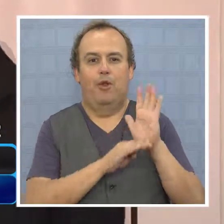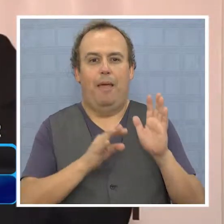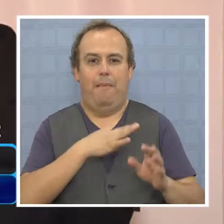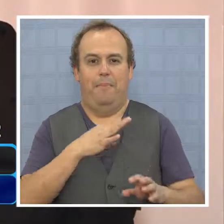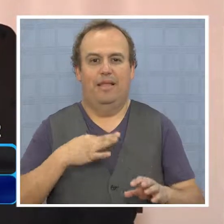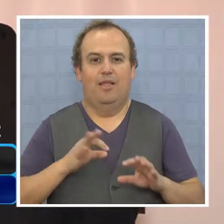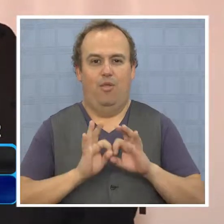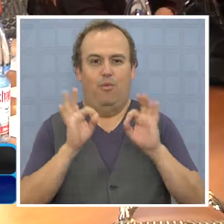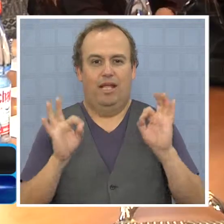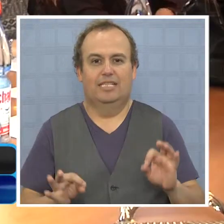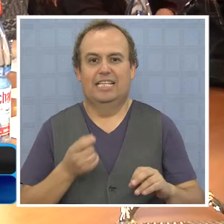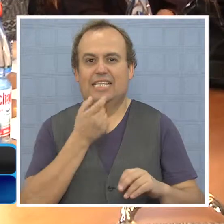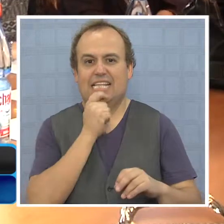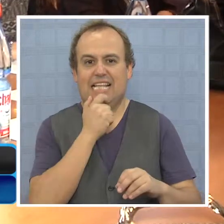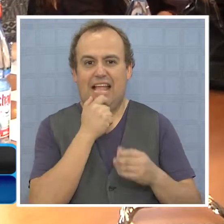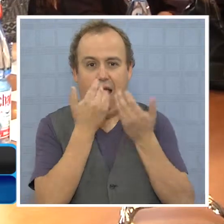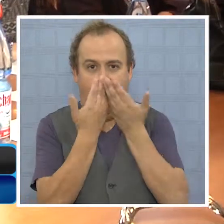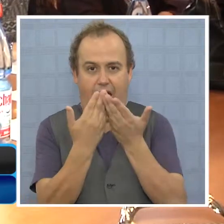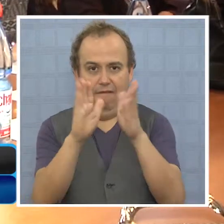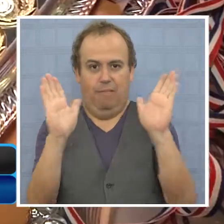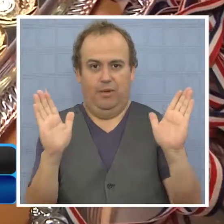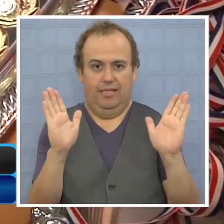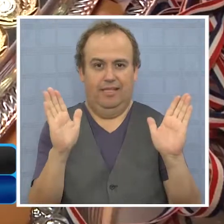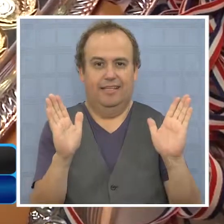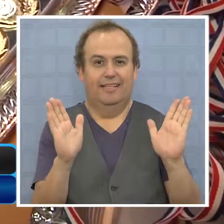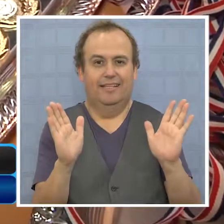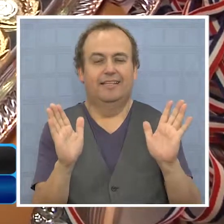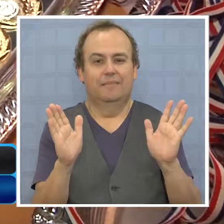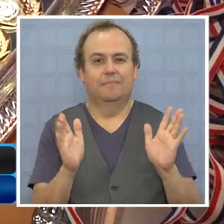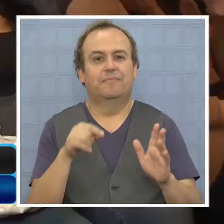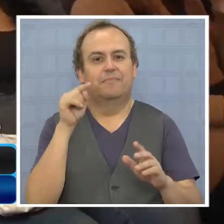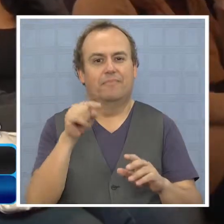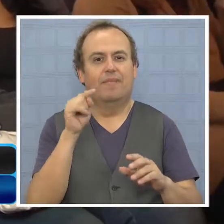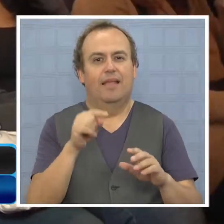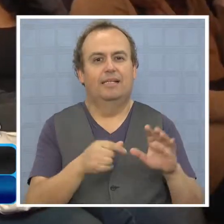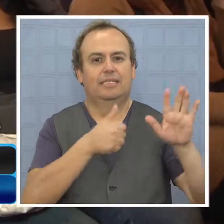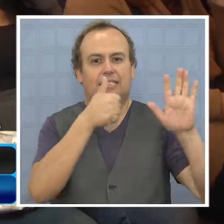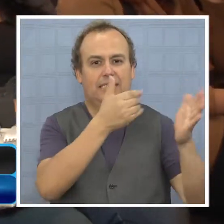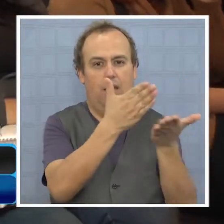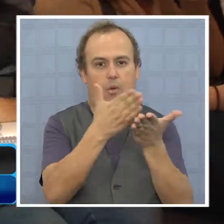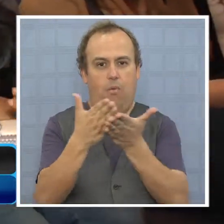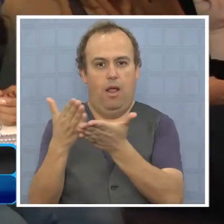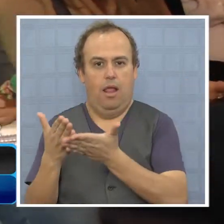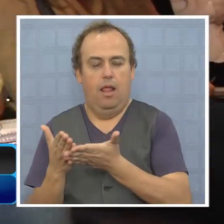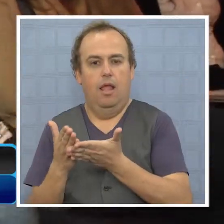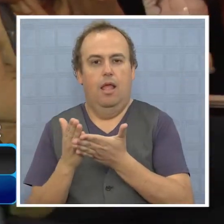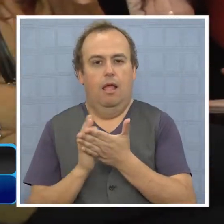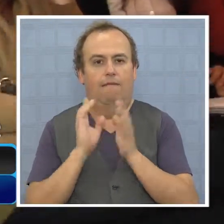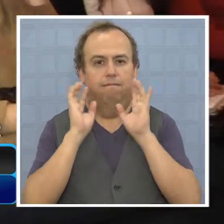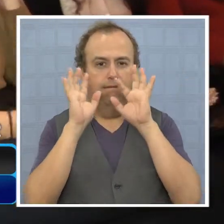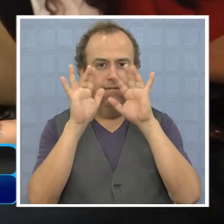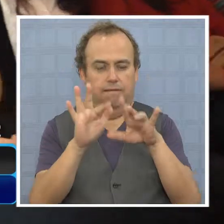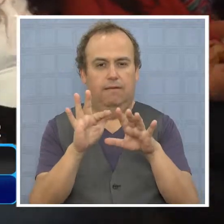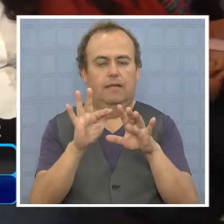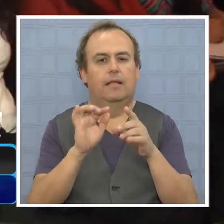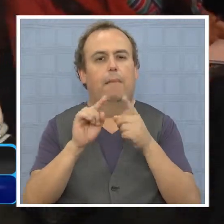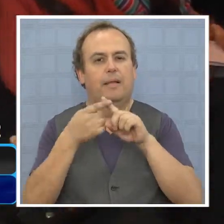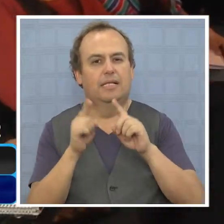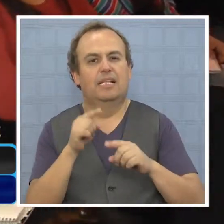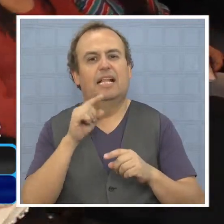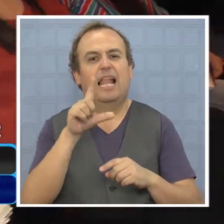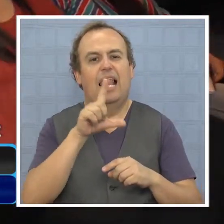Educación Inglés Abre Puerta. En esta jornada participaron 6 establecimientos educacionales: Liceo Academia